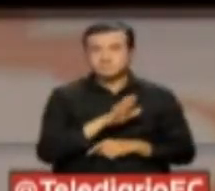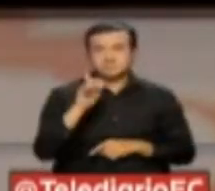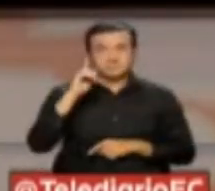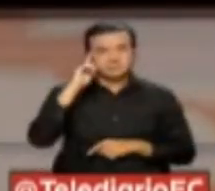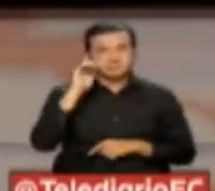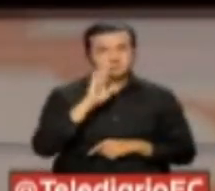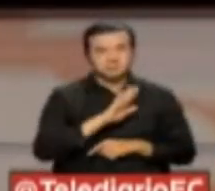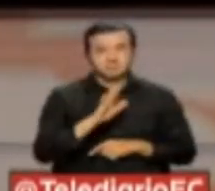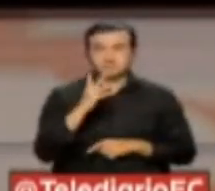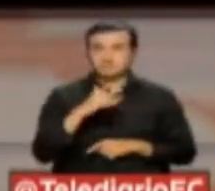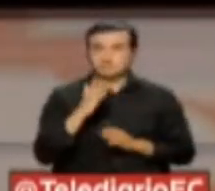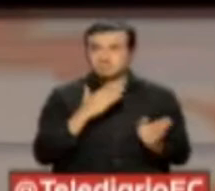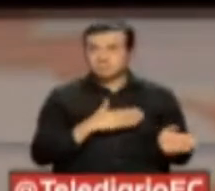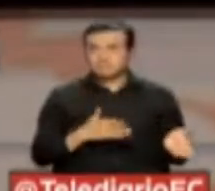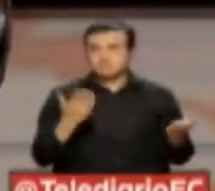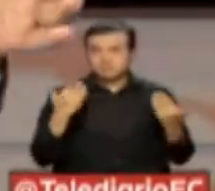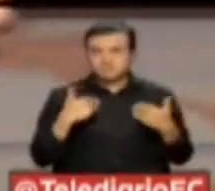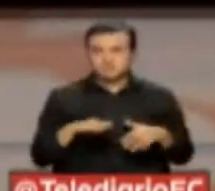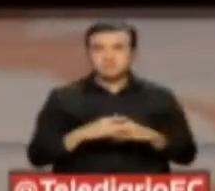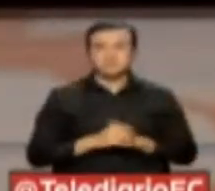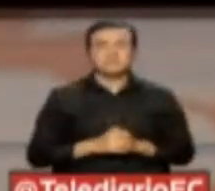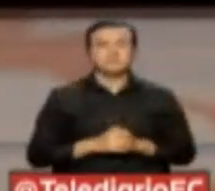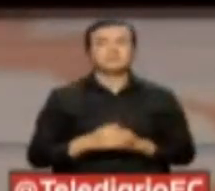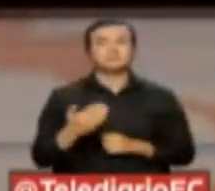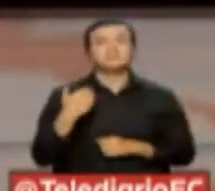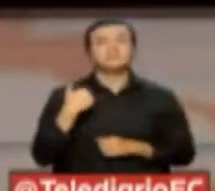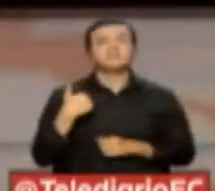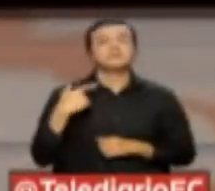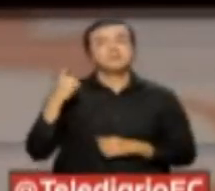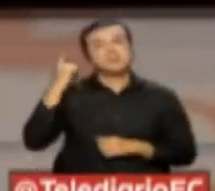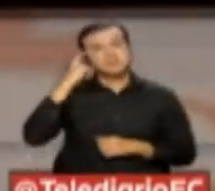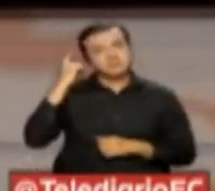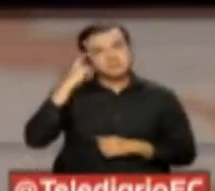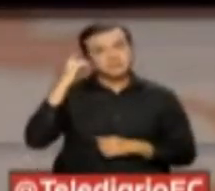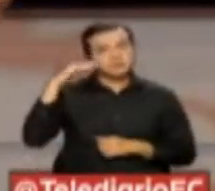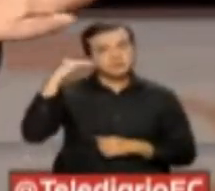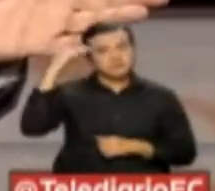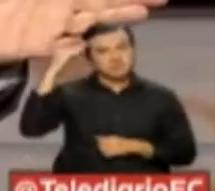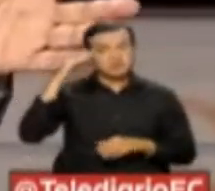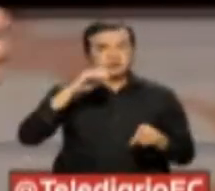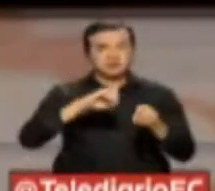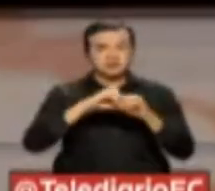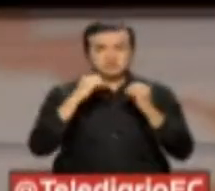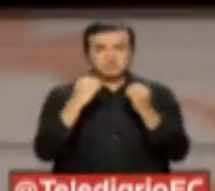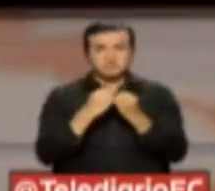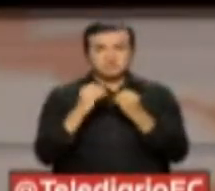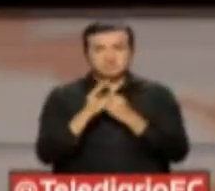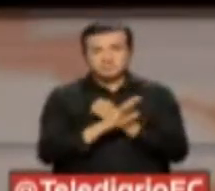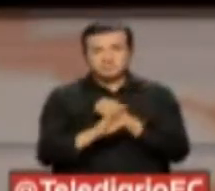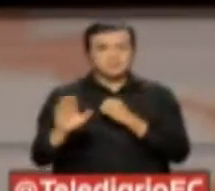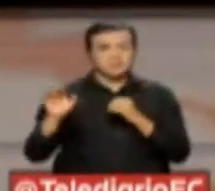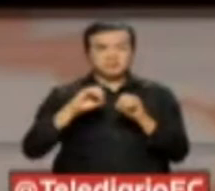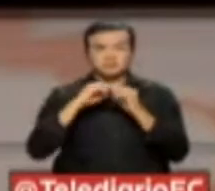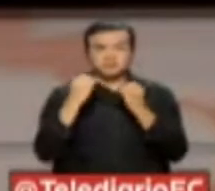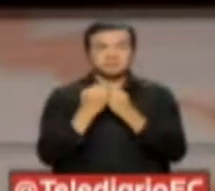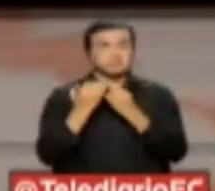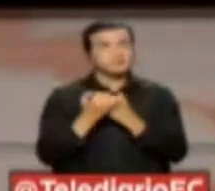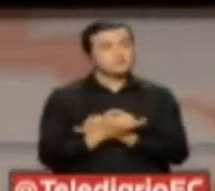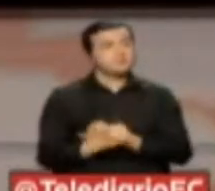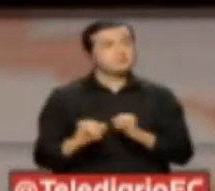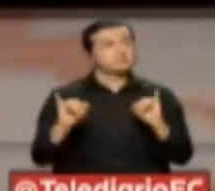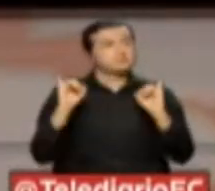gobierno que estaba en esos momentos entonces tenemos que buscar que en el futuro de estas organizaciones que tienen que ser independientes